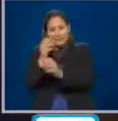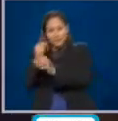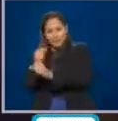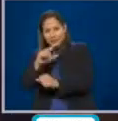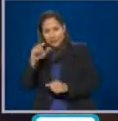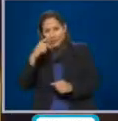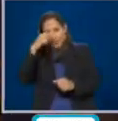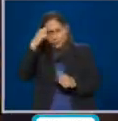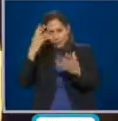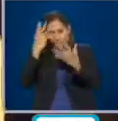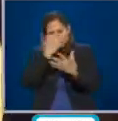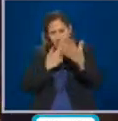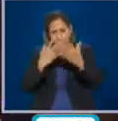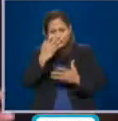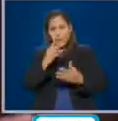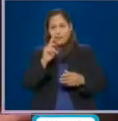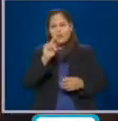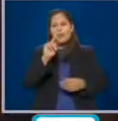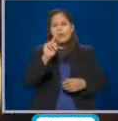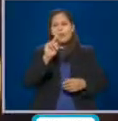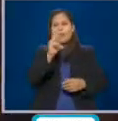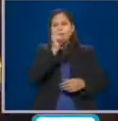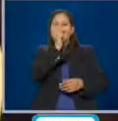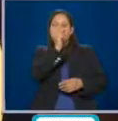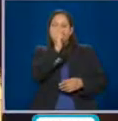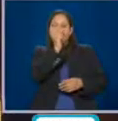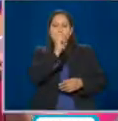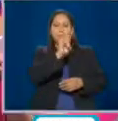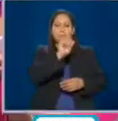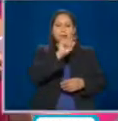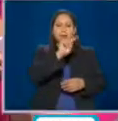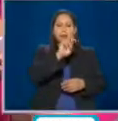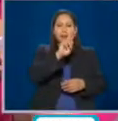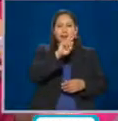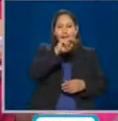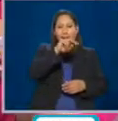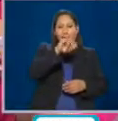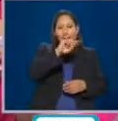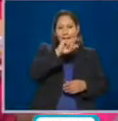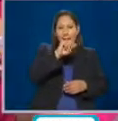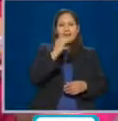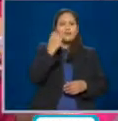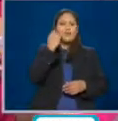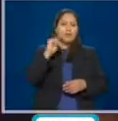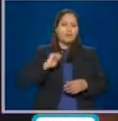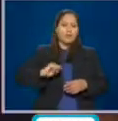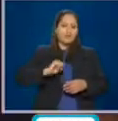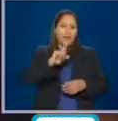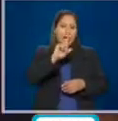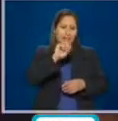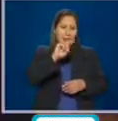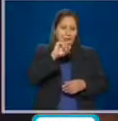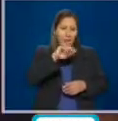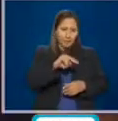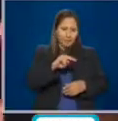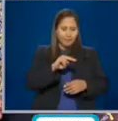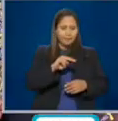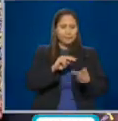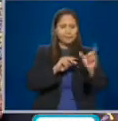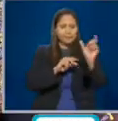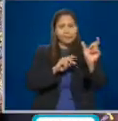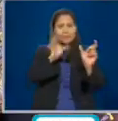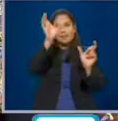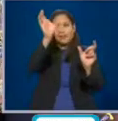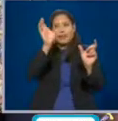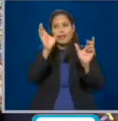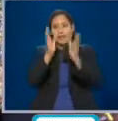Bueno, paternitas, de paternidad proviene de paternitas, del latín paternitas, y en la literatura encontramos que